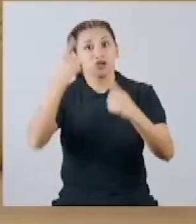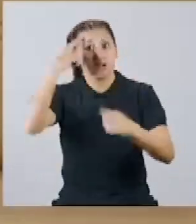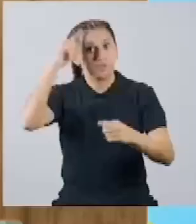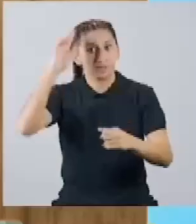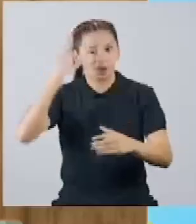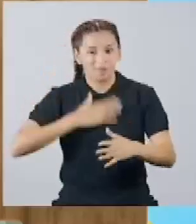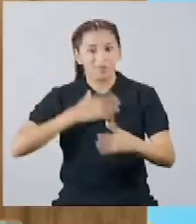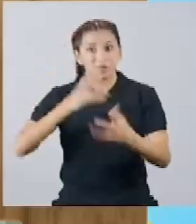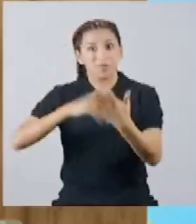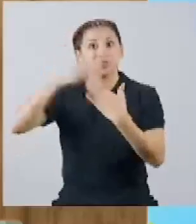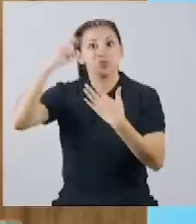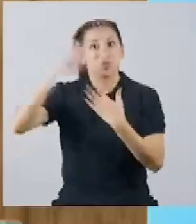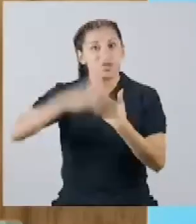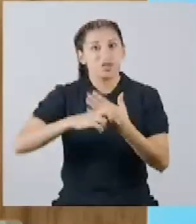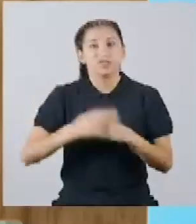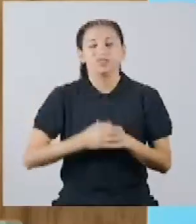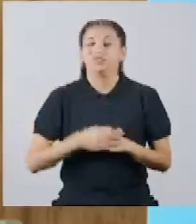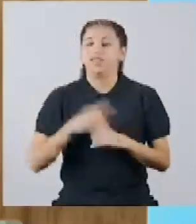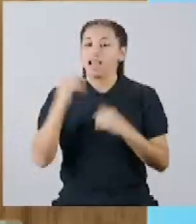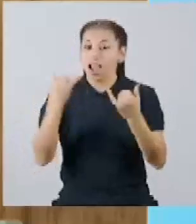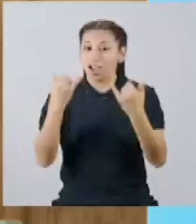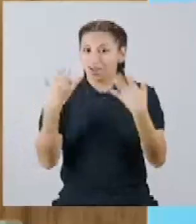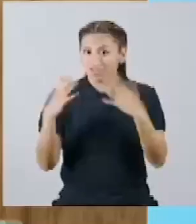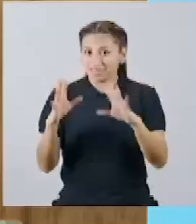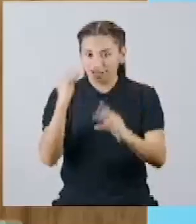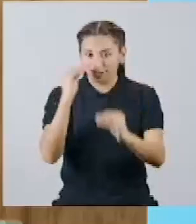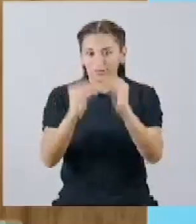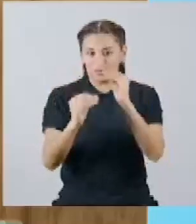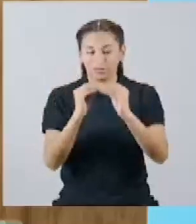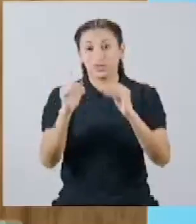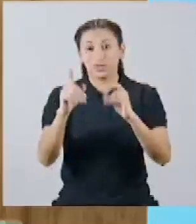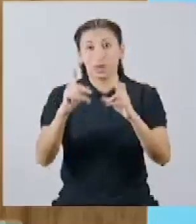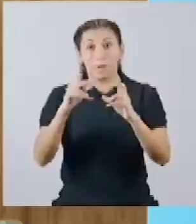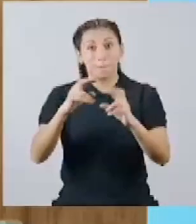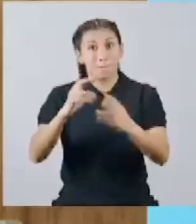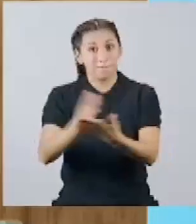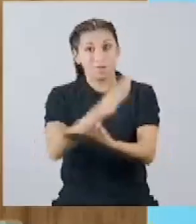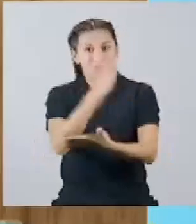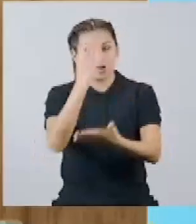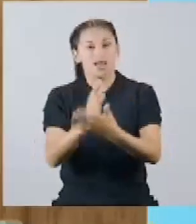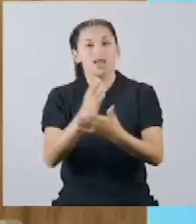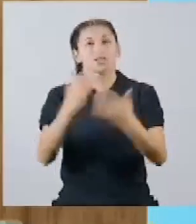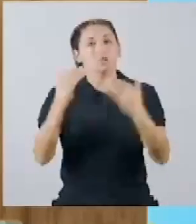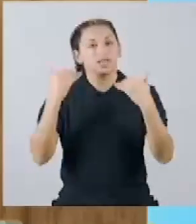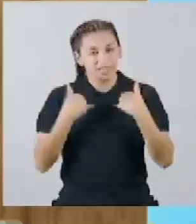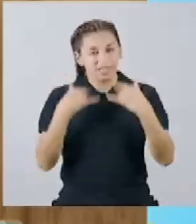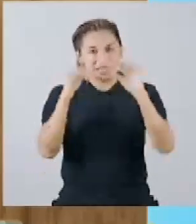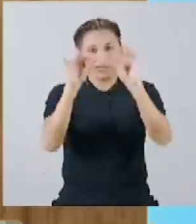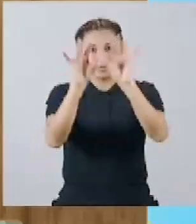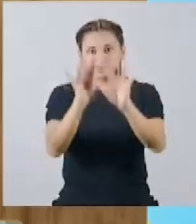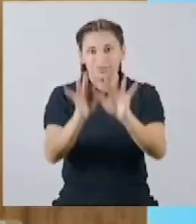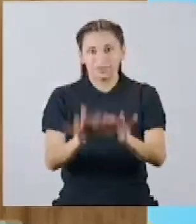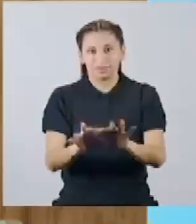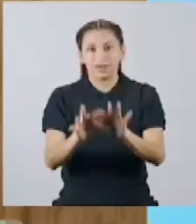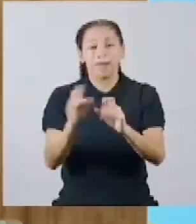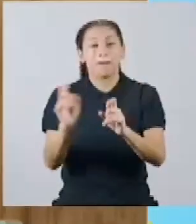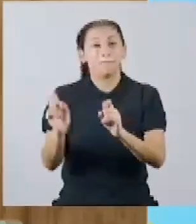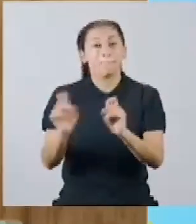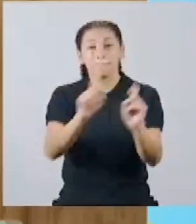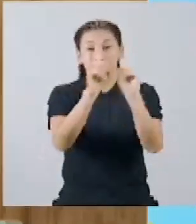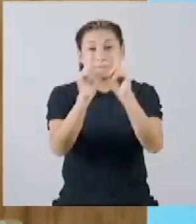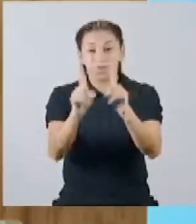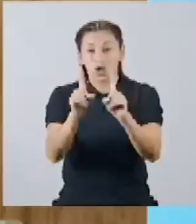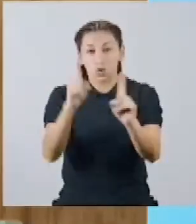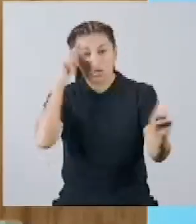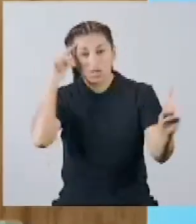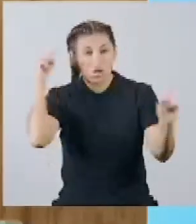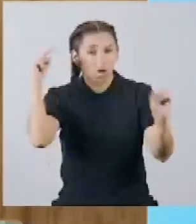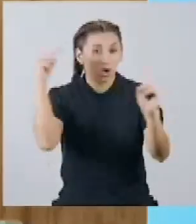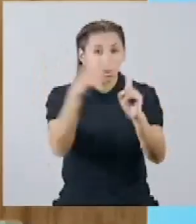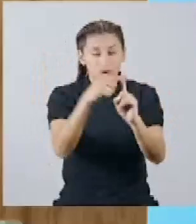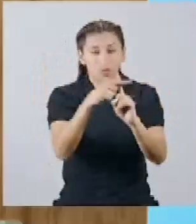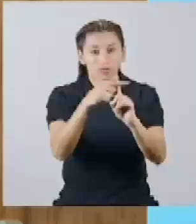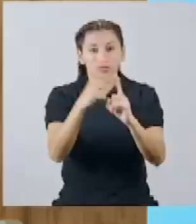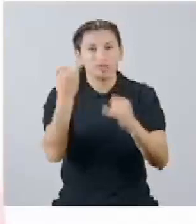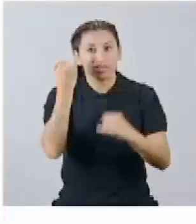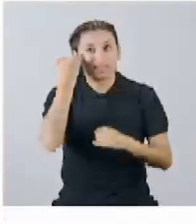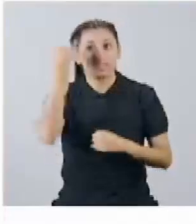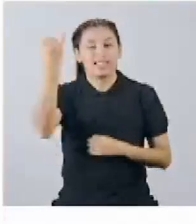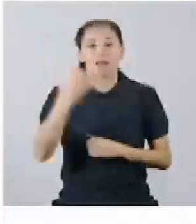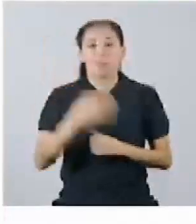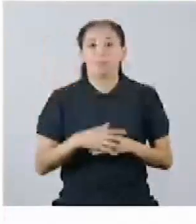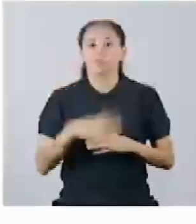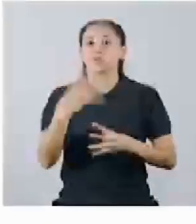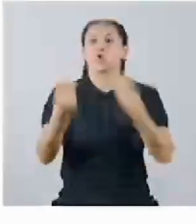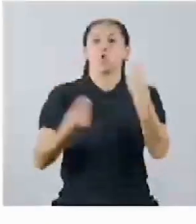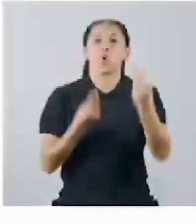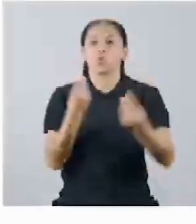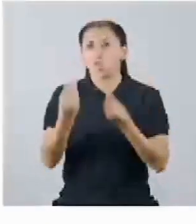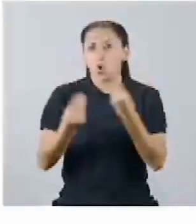proyecto. Y ahora que tenemos definido el problema o puntos de vista, debemos redactar la pregunta desafiante o reto creativo.